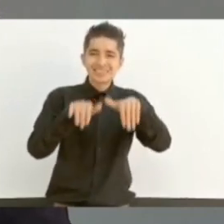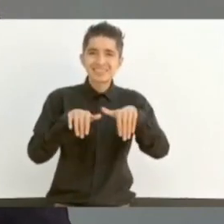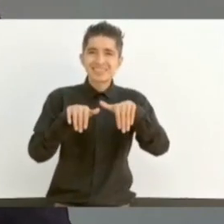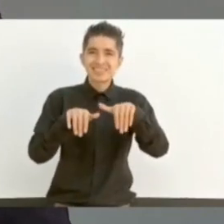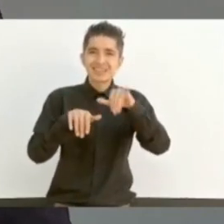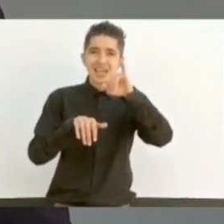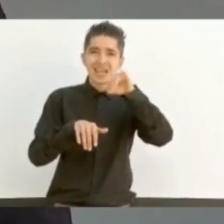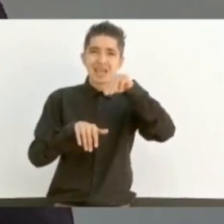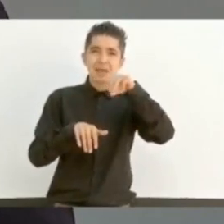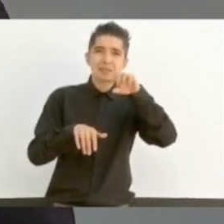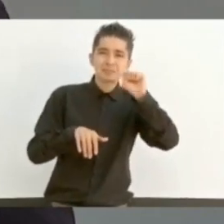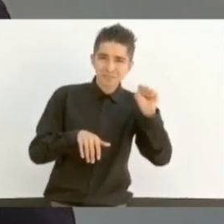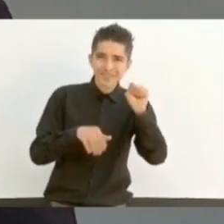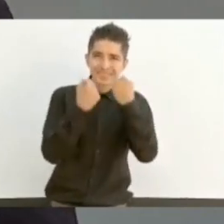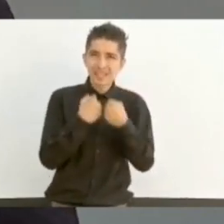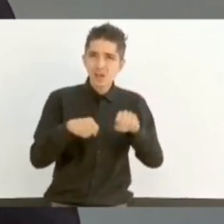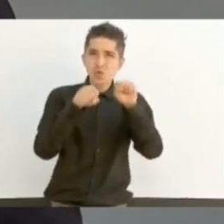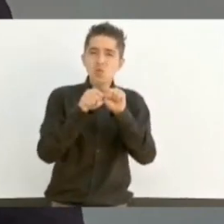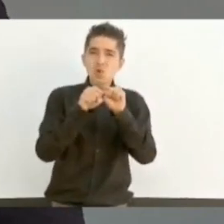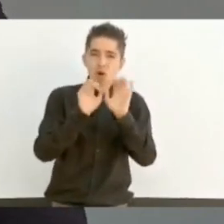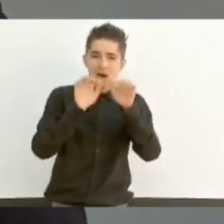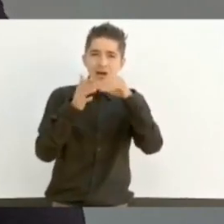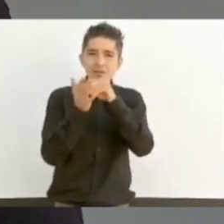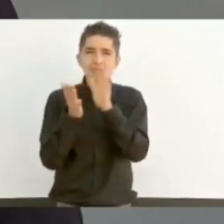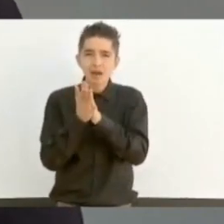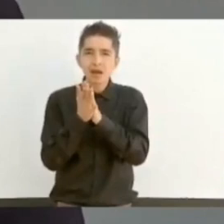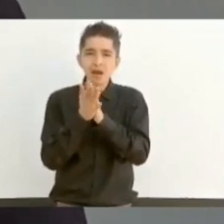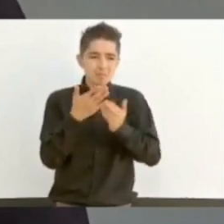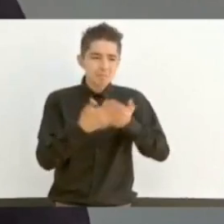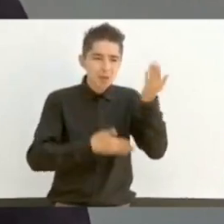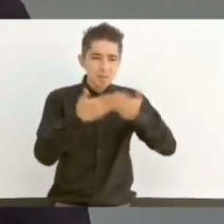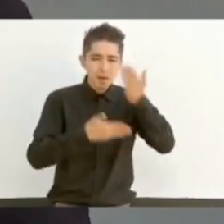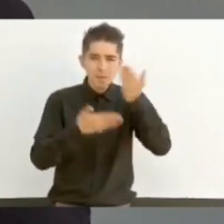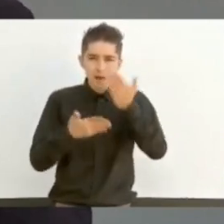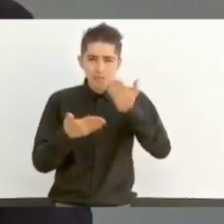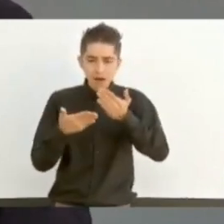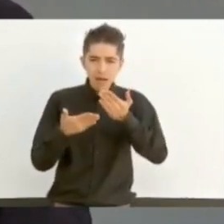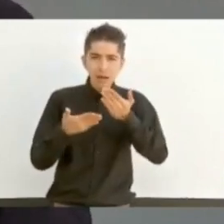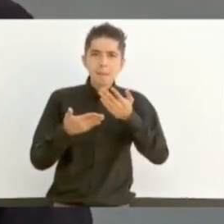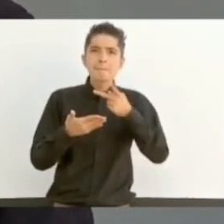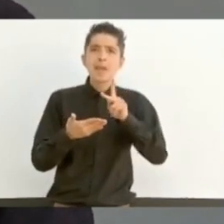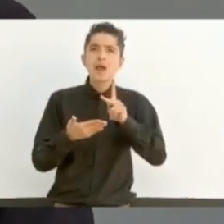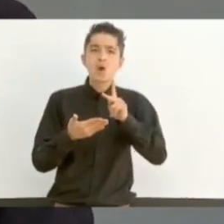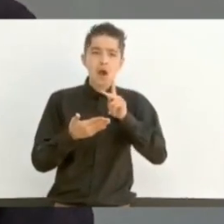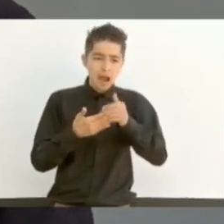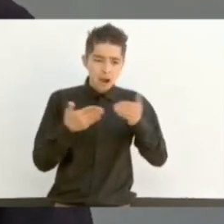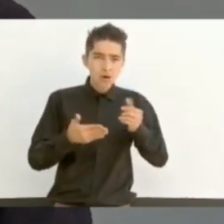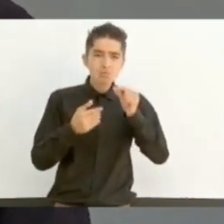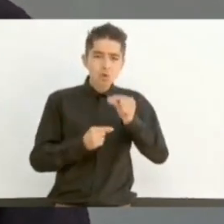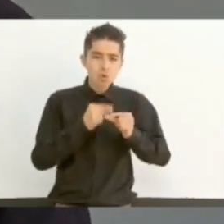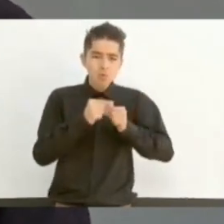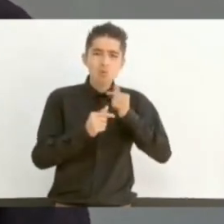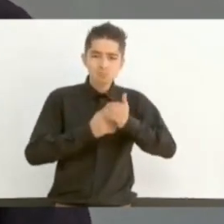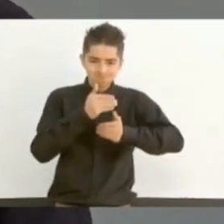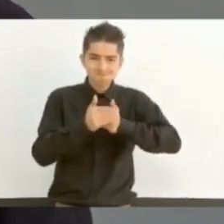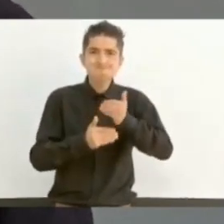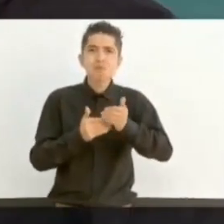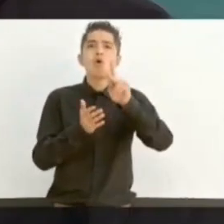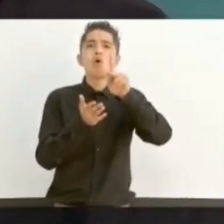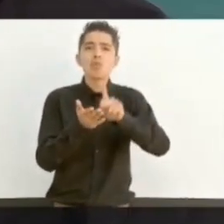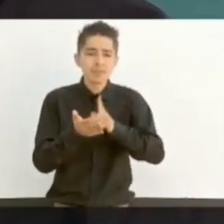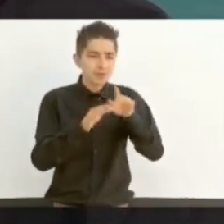Seguro Social, pero ya vamos avanzando. Se están